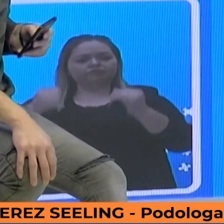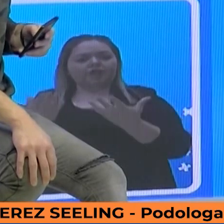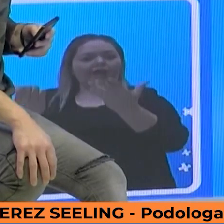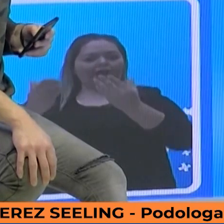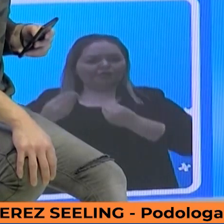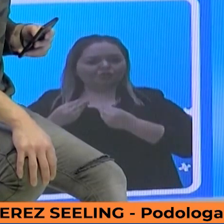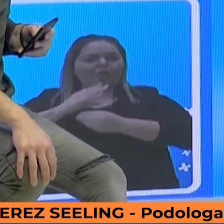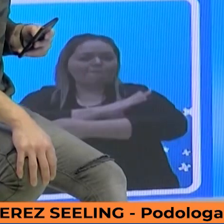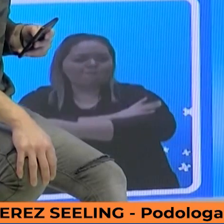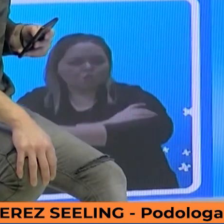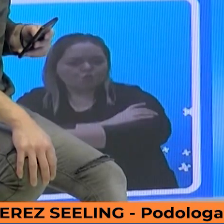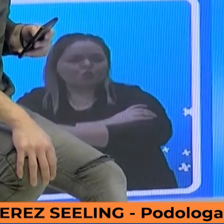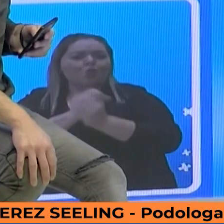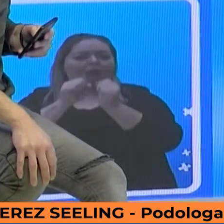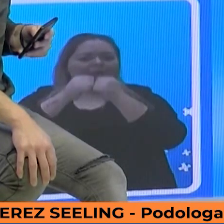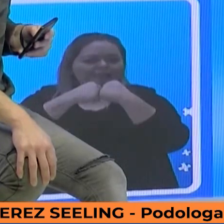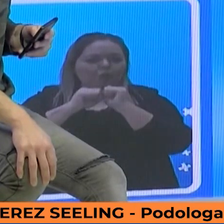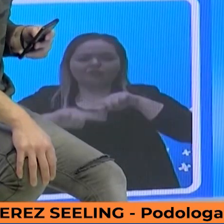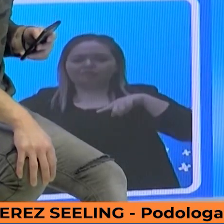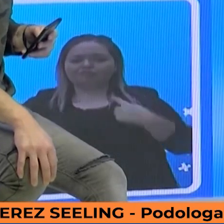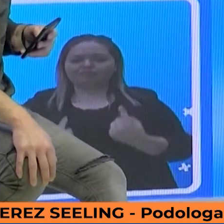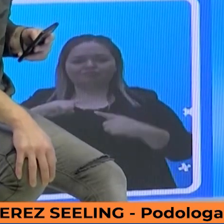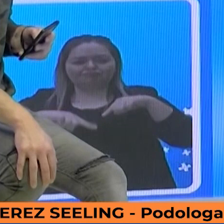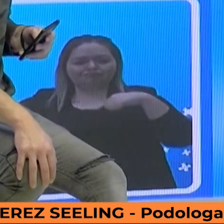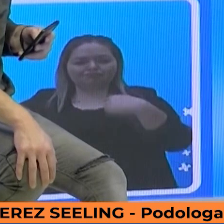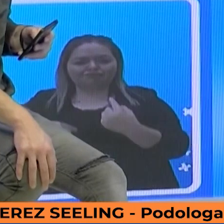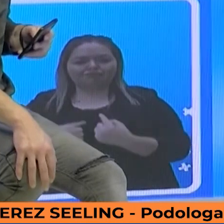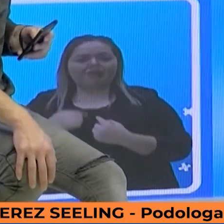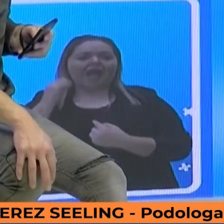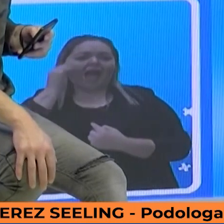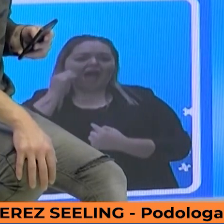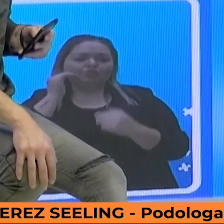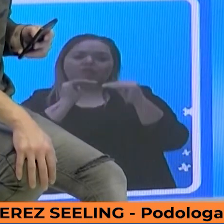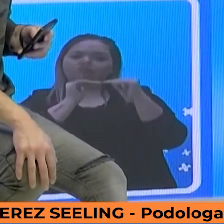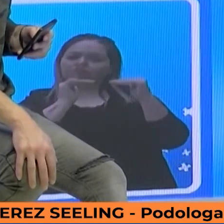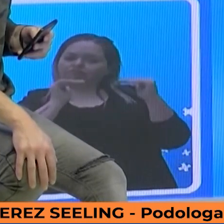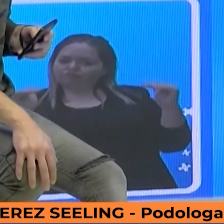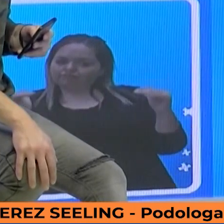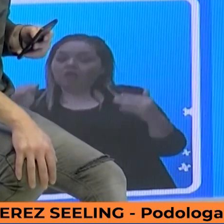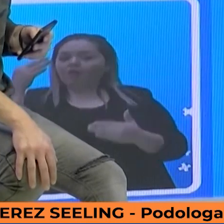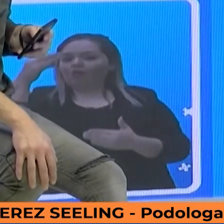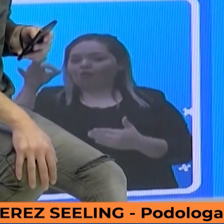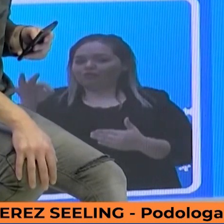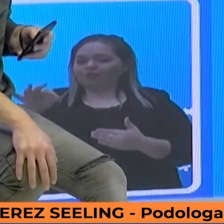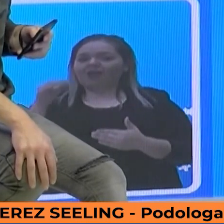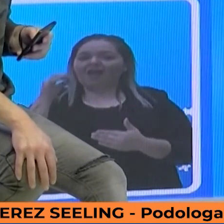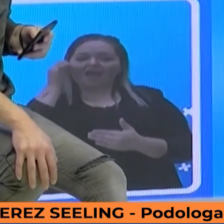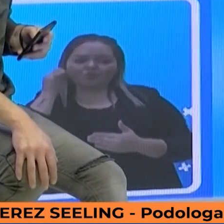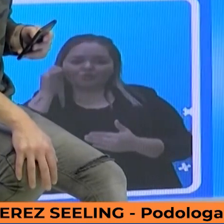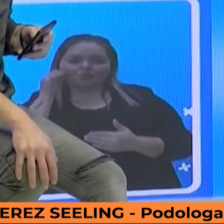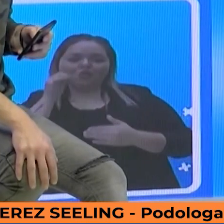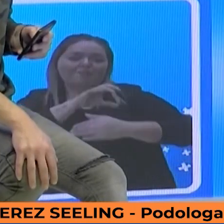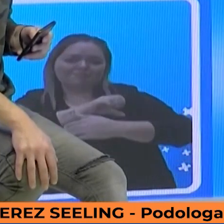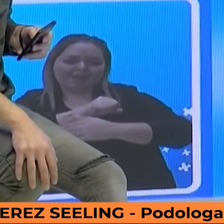estar a cargo de una licenciada en nutrición. Está a confirmar porque los tiempos, o